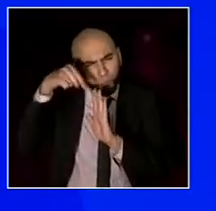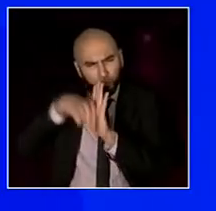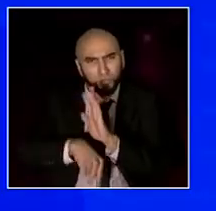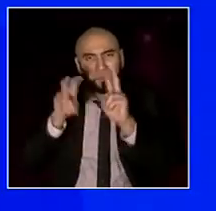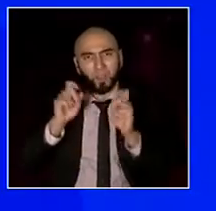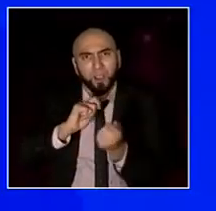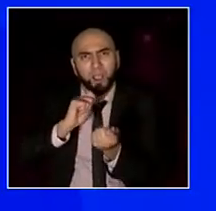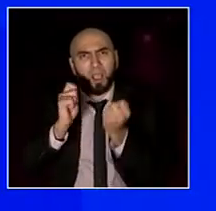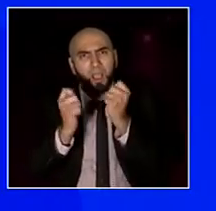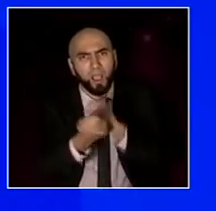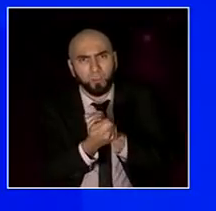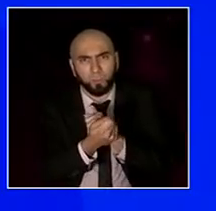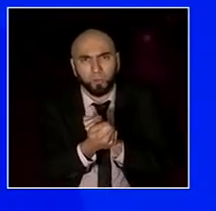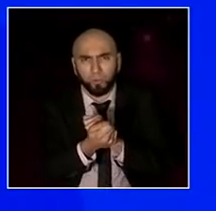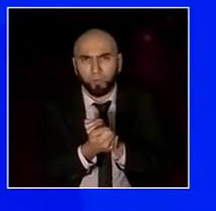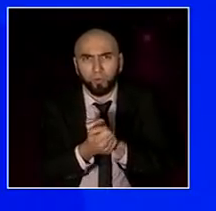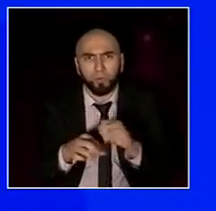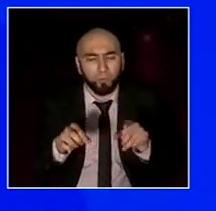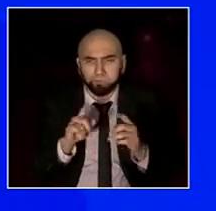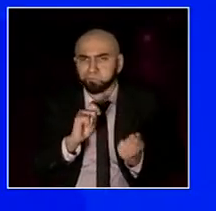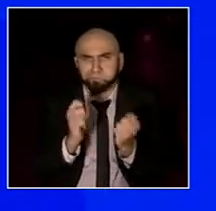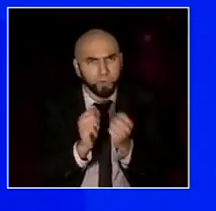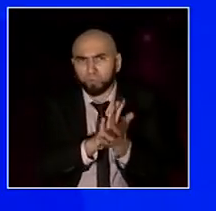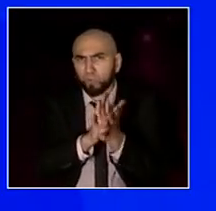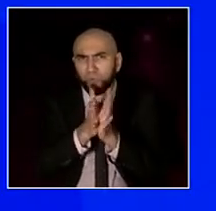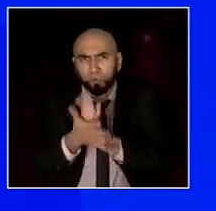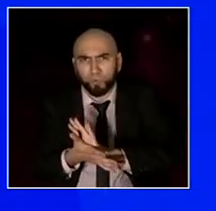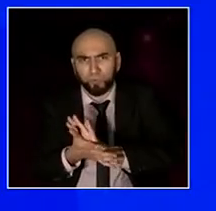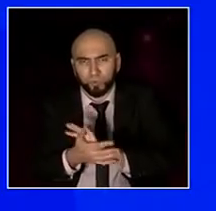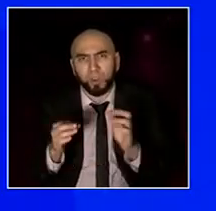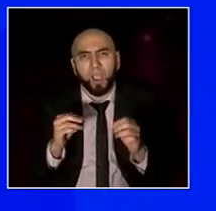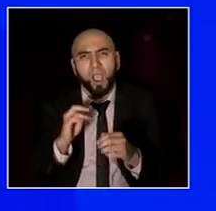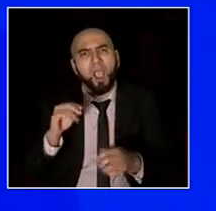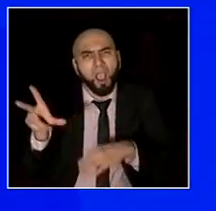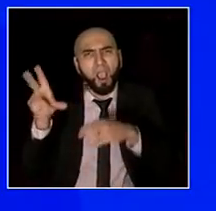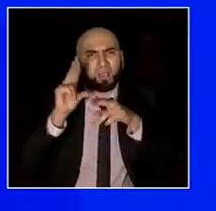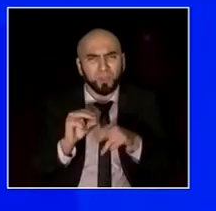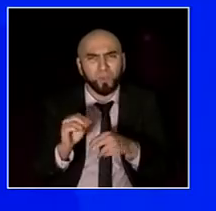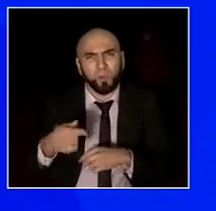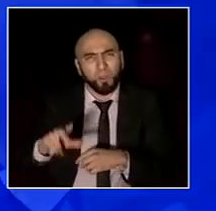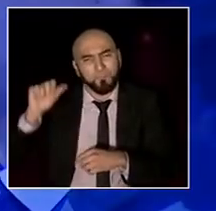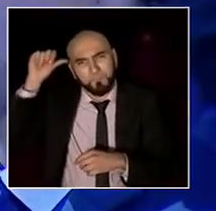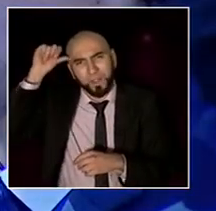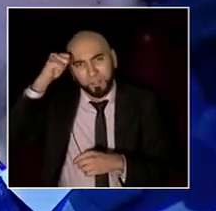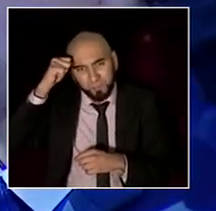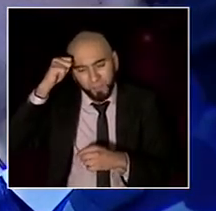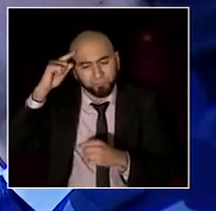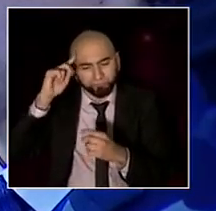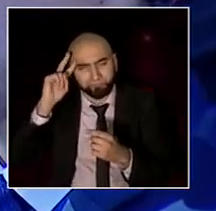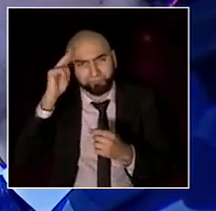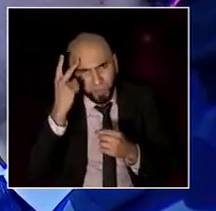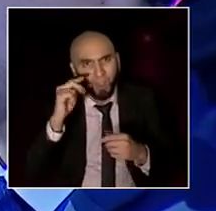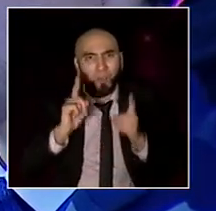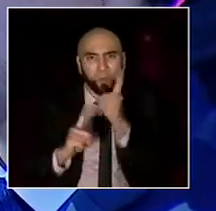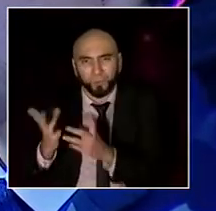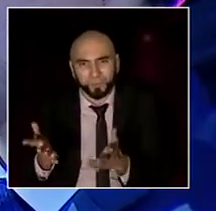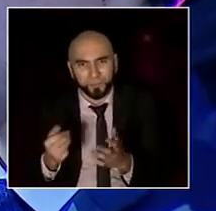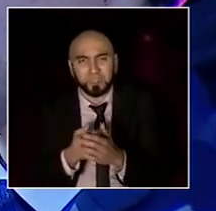parece mutable y donde se ponen en cuestión antiguos paradigmas. Por otra parte, da cuenta de la enorme potencialidad del ser